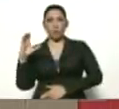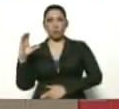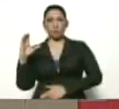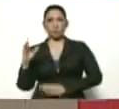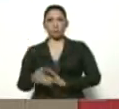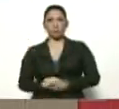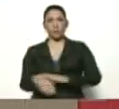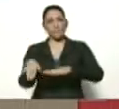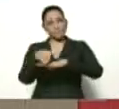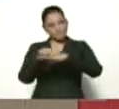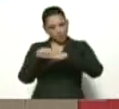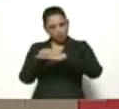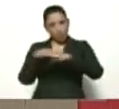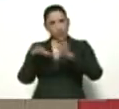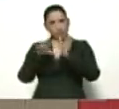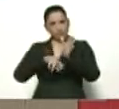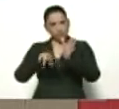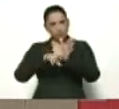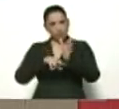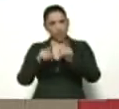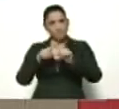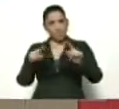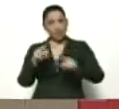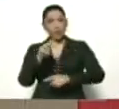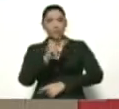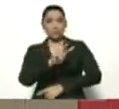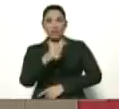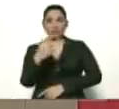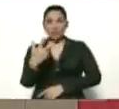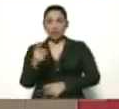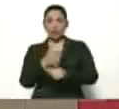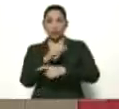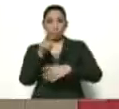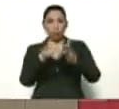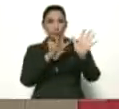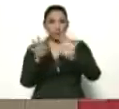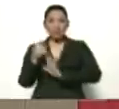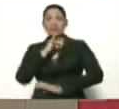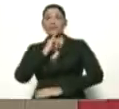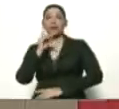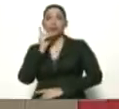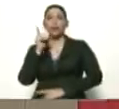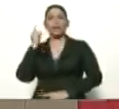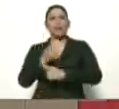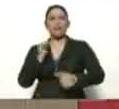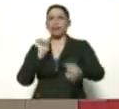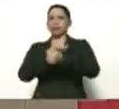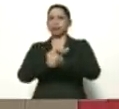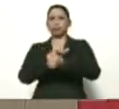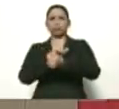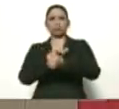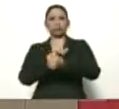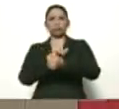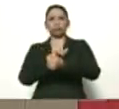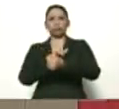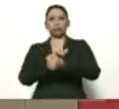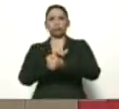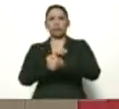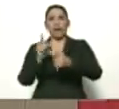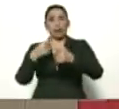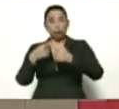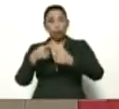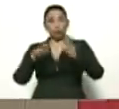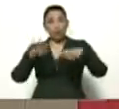perdónenme que repita el 23 de agosto de 2019 que dice que lo van a atrapar y poner precio a su cabeza el